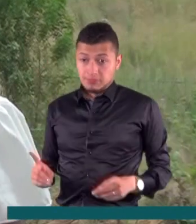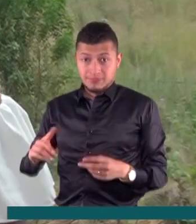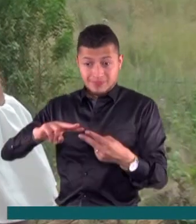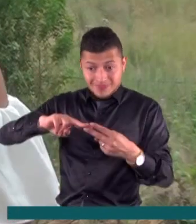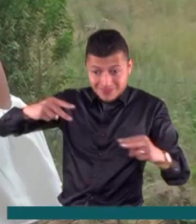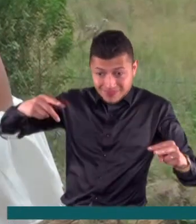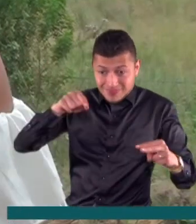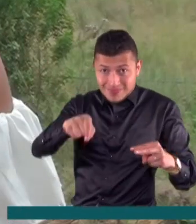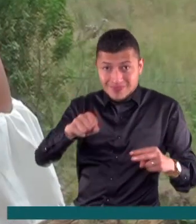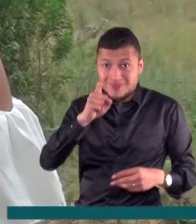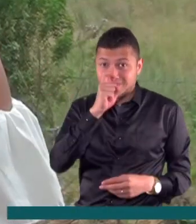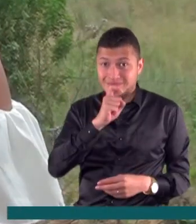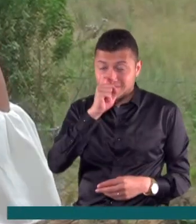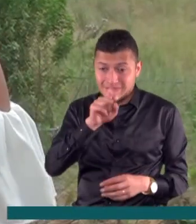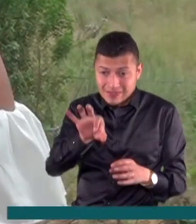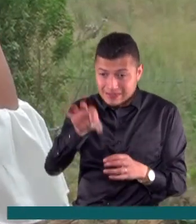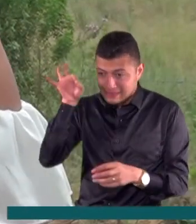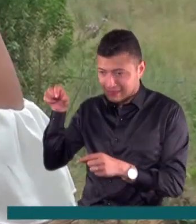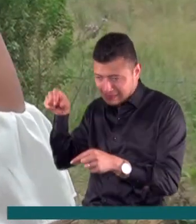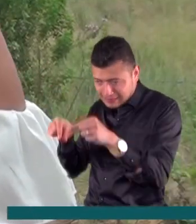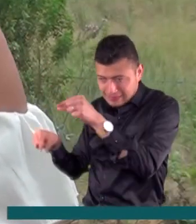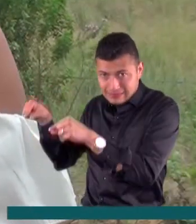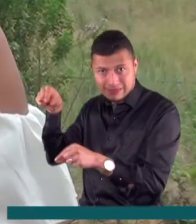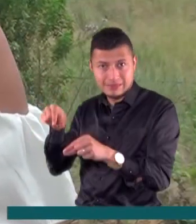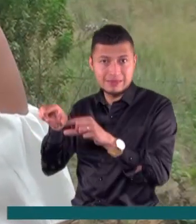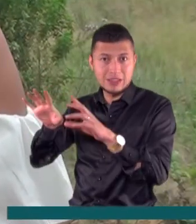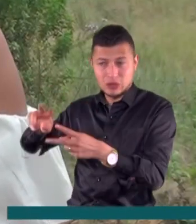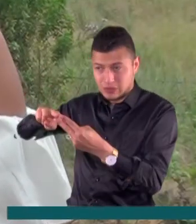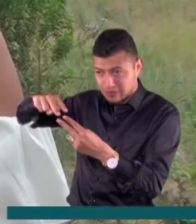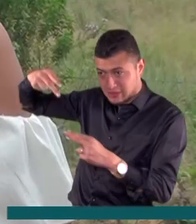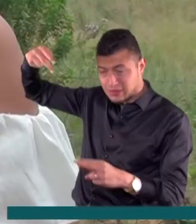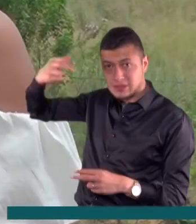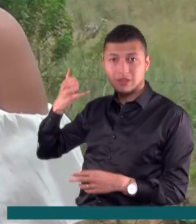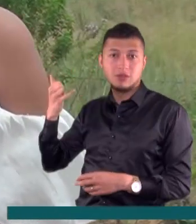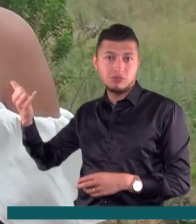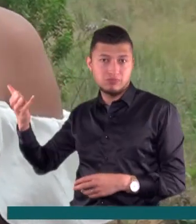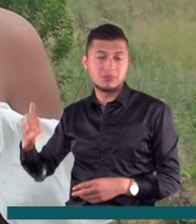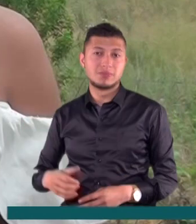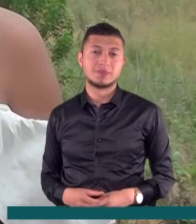decidido tomar recursos genéticos de estos cerdos criollos en un laboratorio de